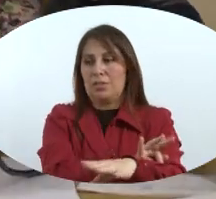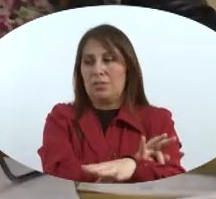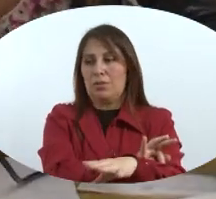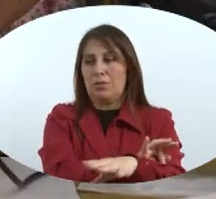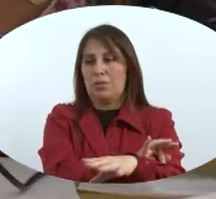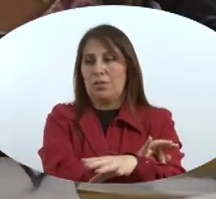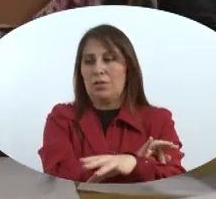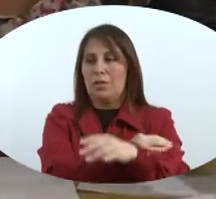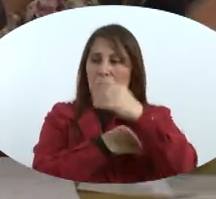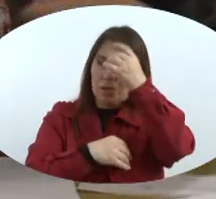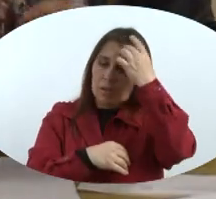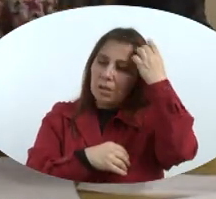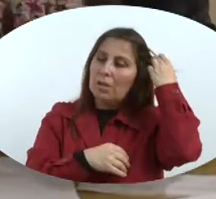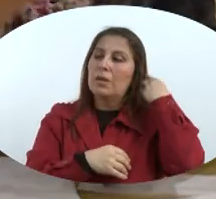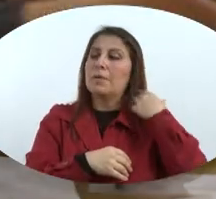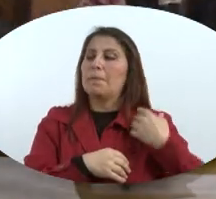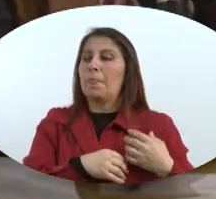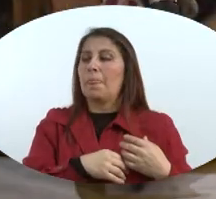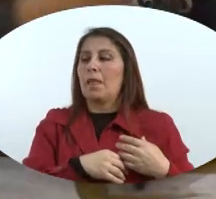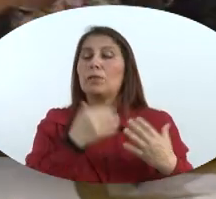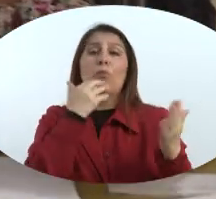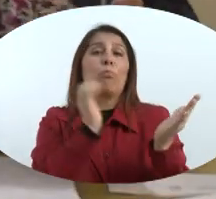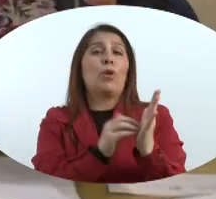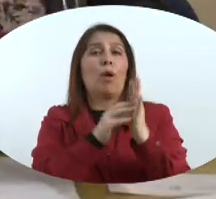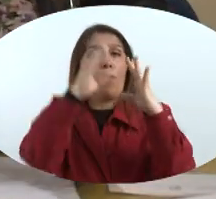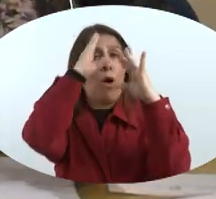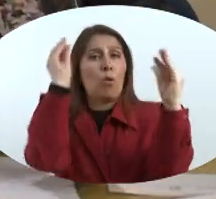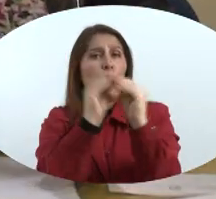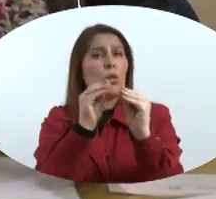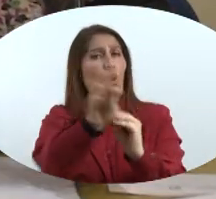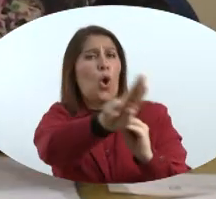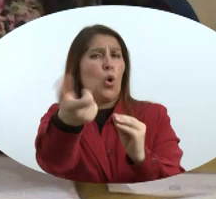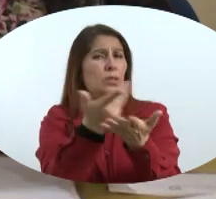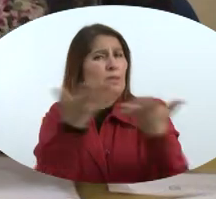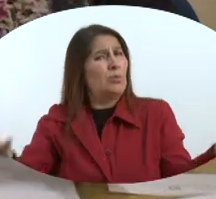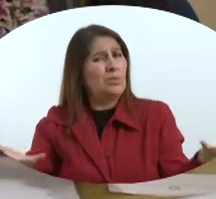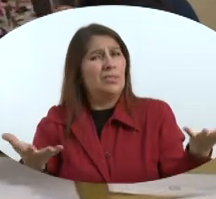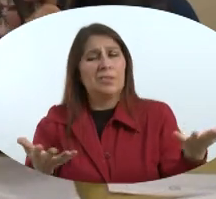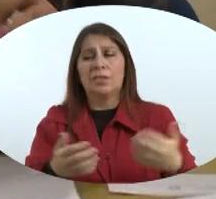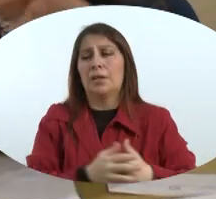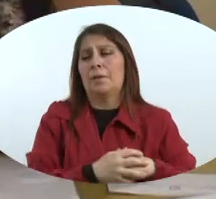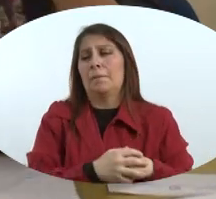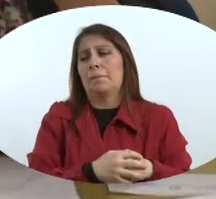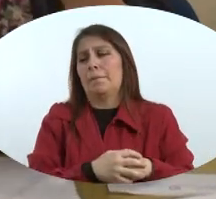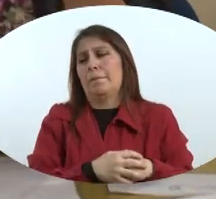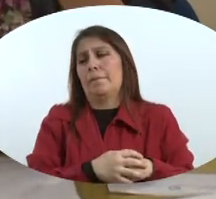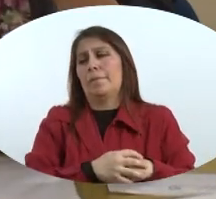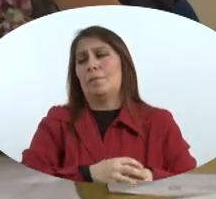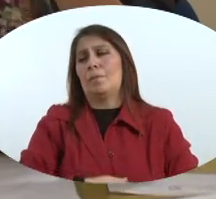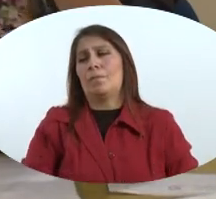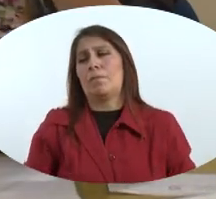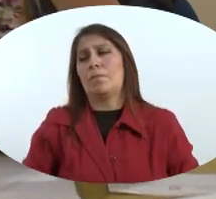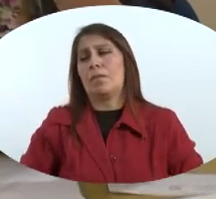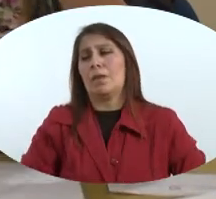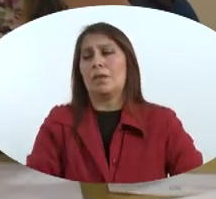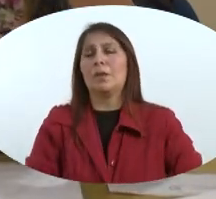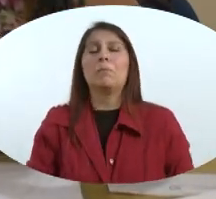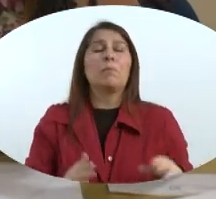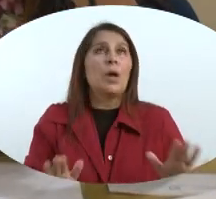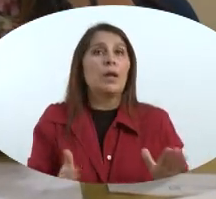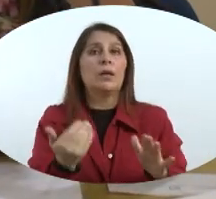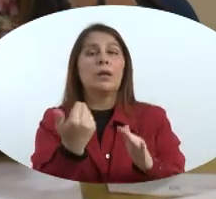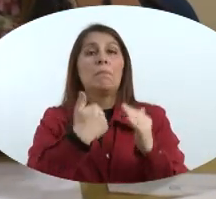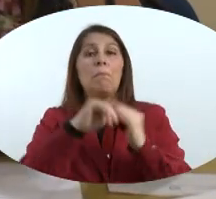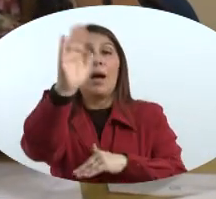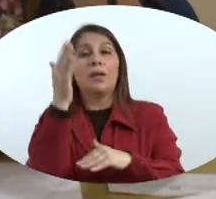y pregunta si por ejemplo lo de los acuerdos es otra cosa bueno entonces y